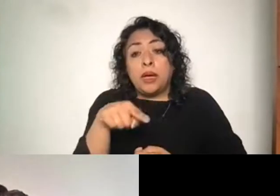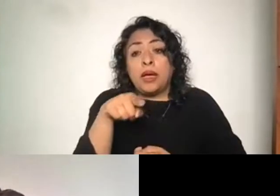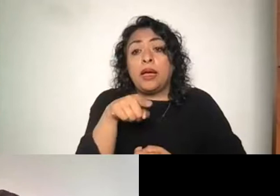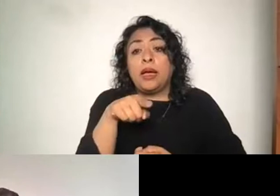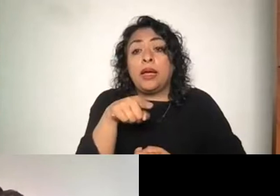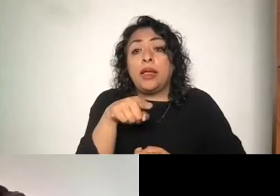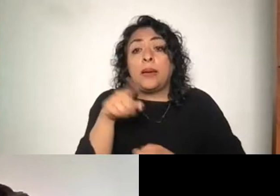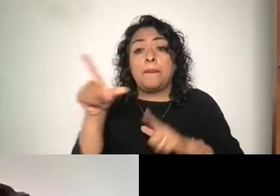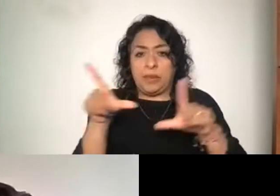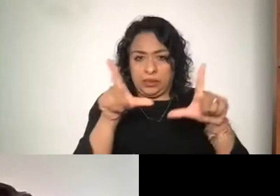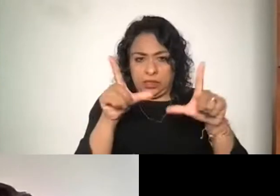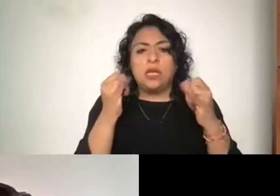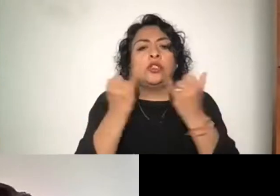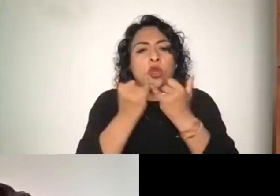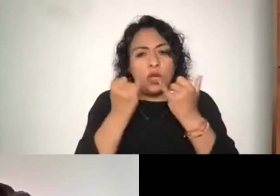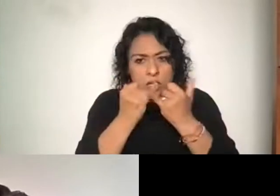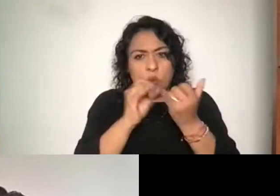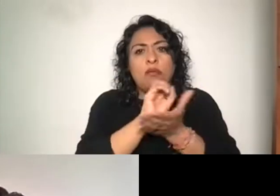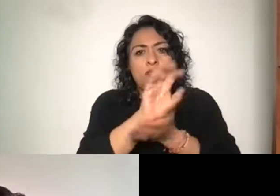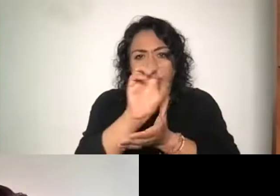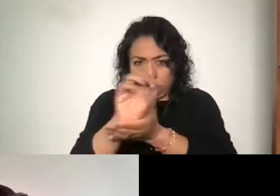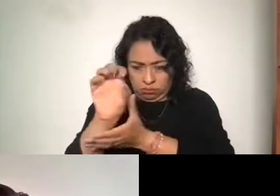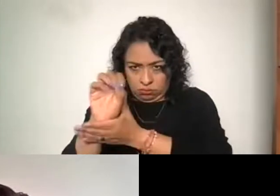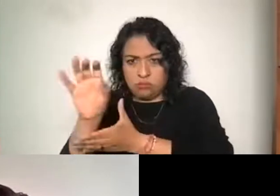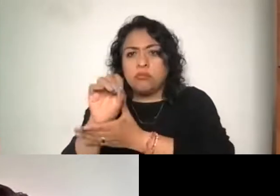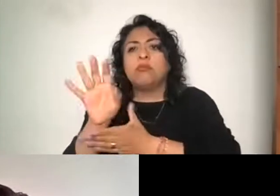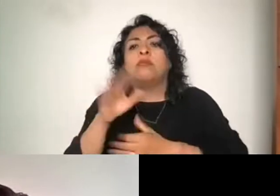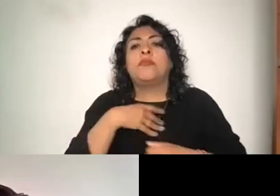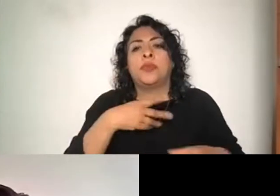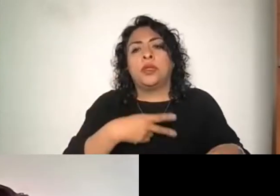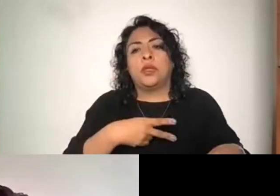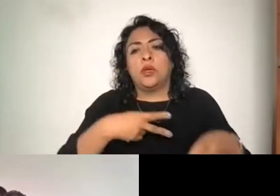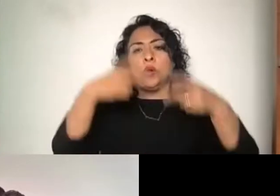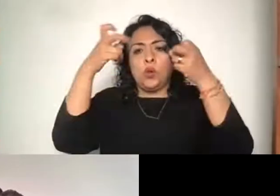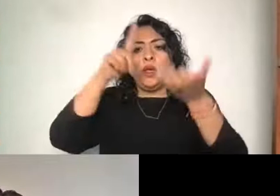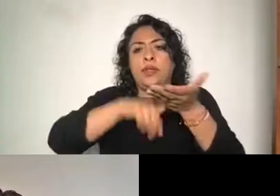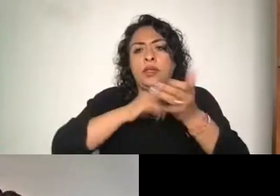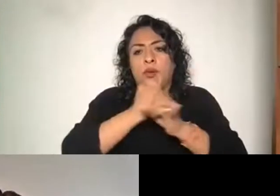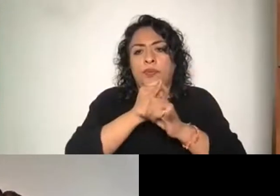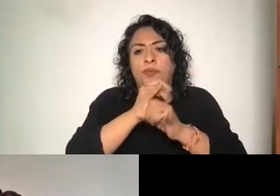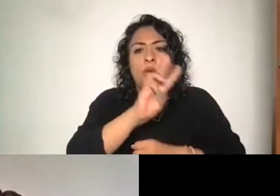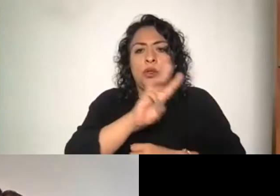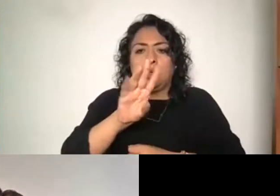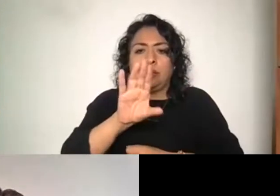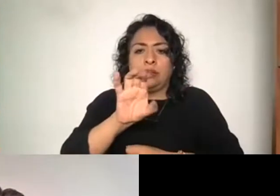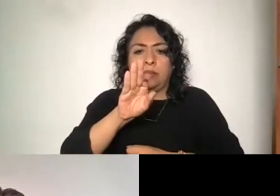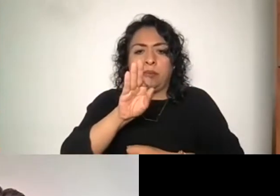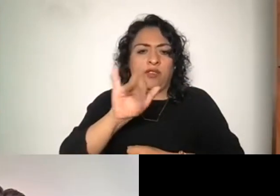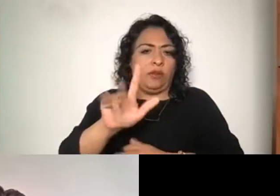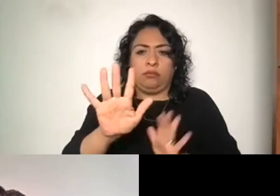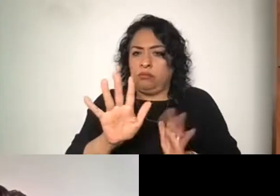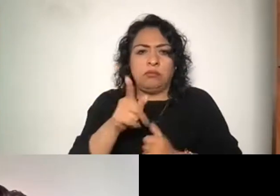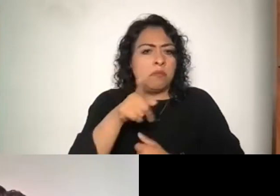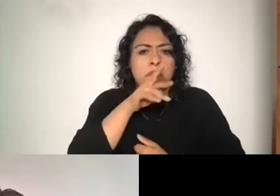la presentación también la estaremos enviando a todos y la colgaremos en el sitio web del CEMEFI, así que por eso no